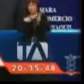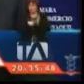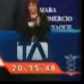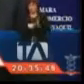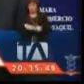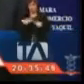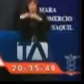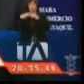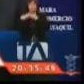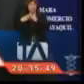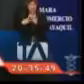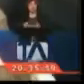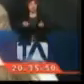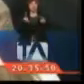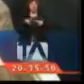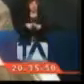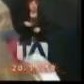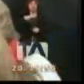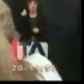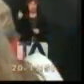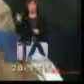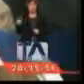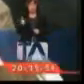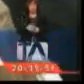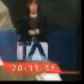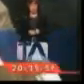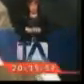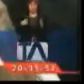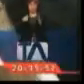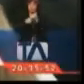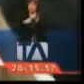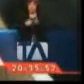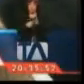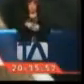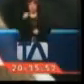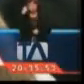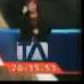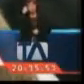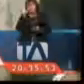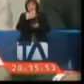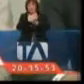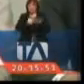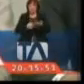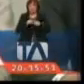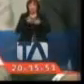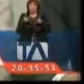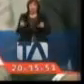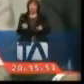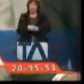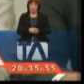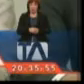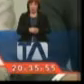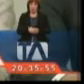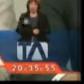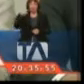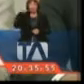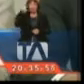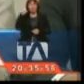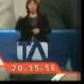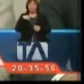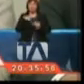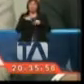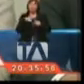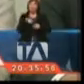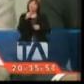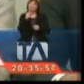ley de plusvalía. Pero mientras ellos hablan de eliminar y derogar, en el oficialismo siguen hablando de revisar.